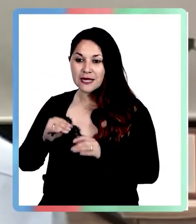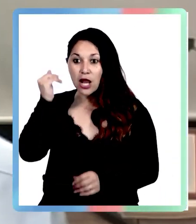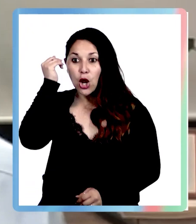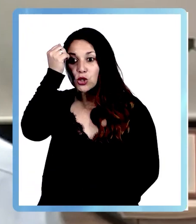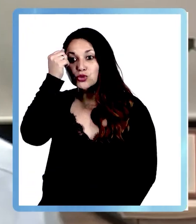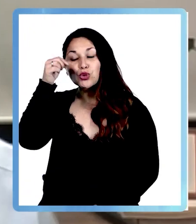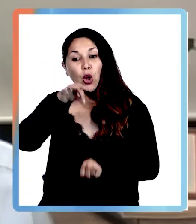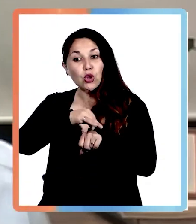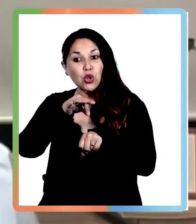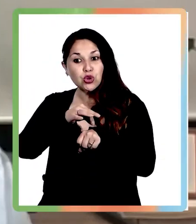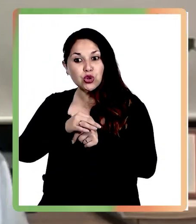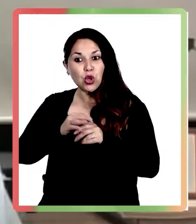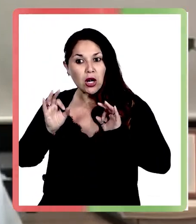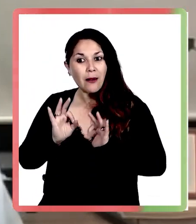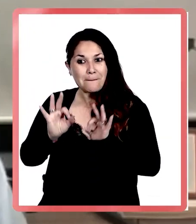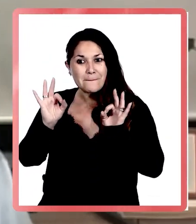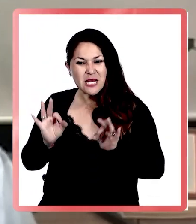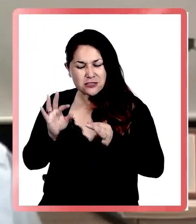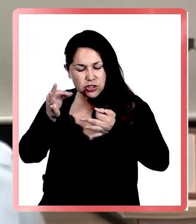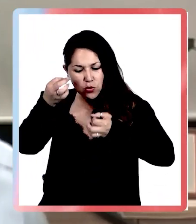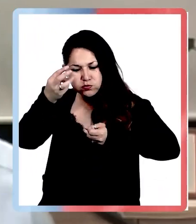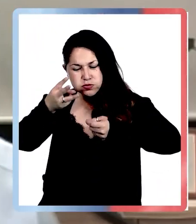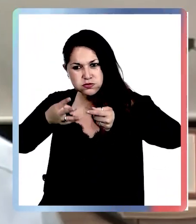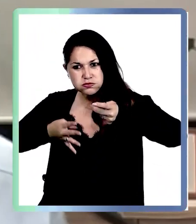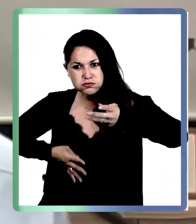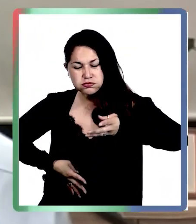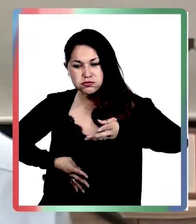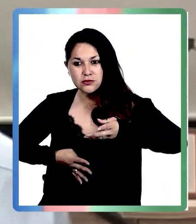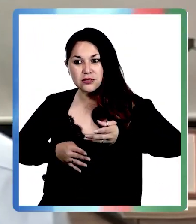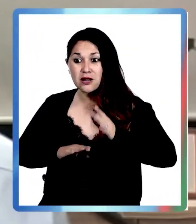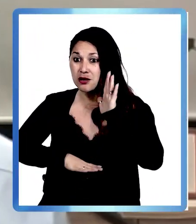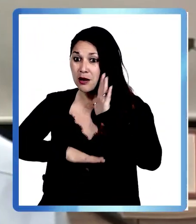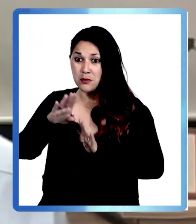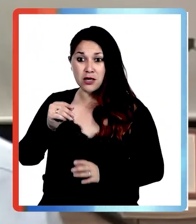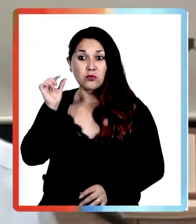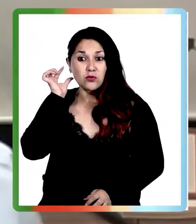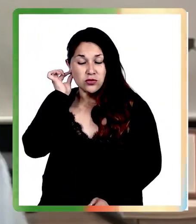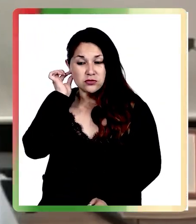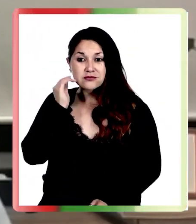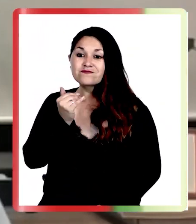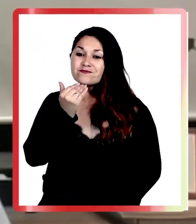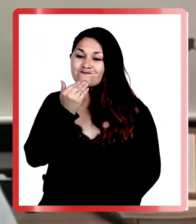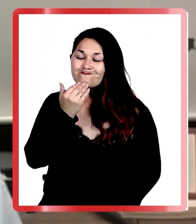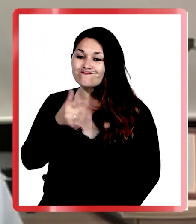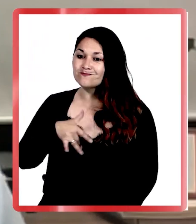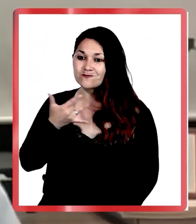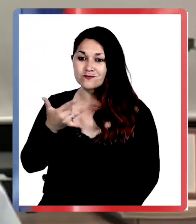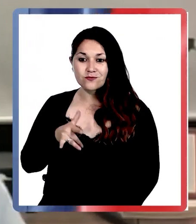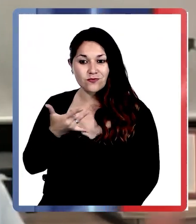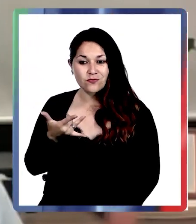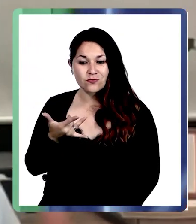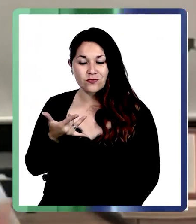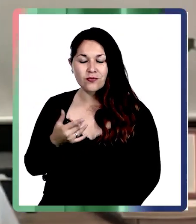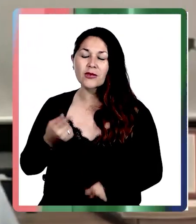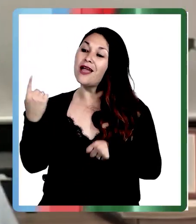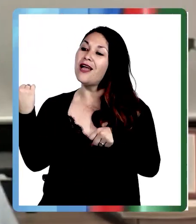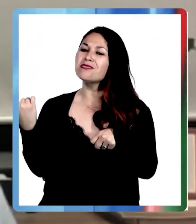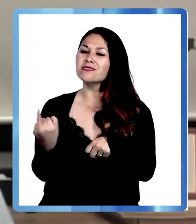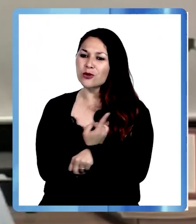especialistas, 2.300.000 personas, el 59,1% son mujeres. Desgraciadamente, la mujer muchas